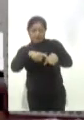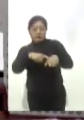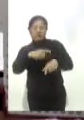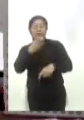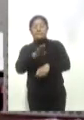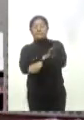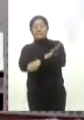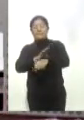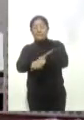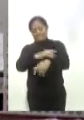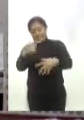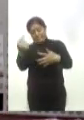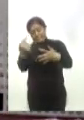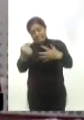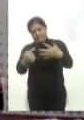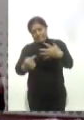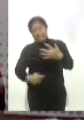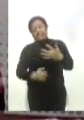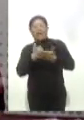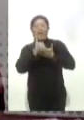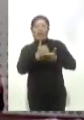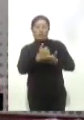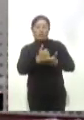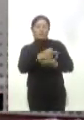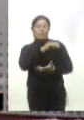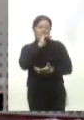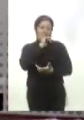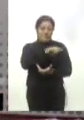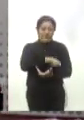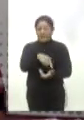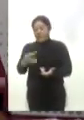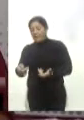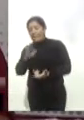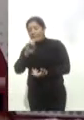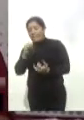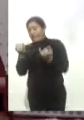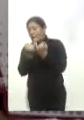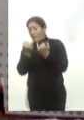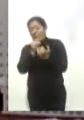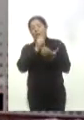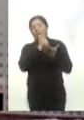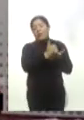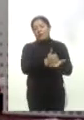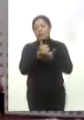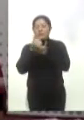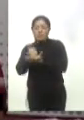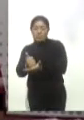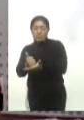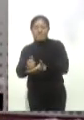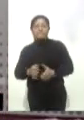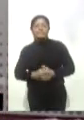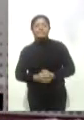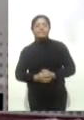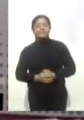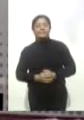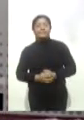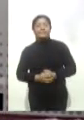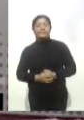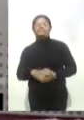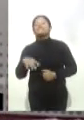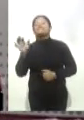que acabamos de mencionar, pues ayudan tanto a la mamá como al bebé y evita infecciones respiratorias. En caso de que la